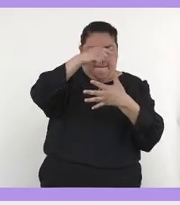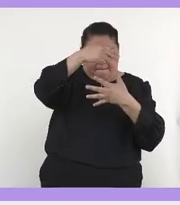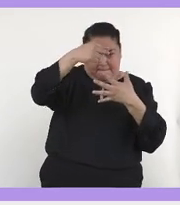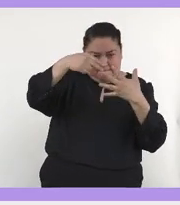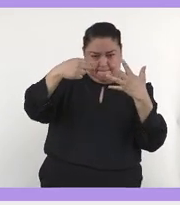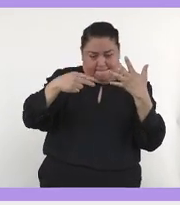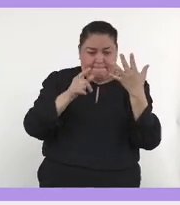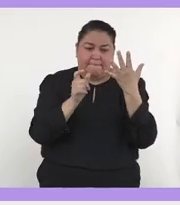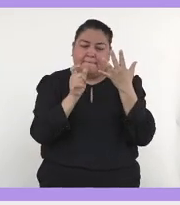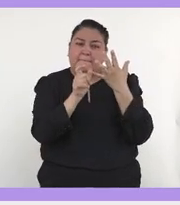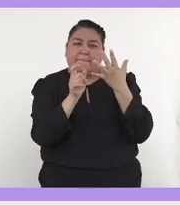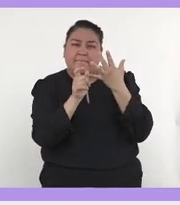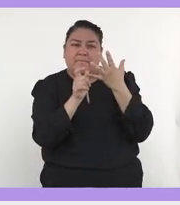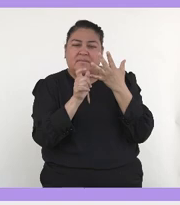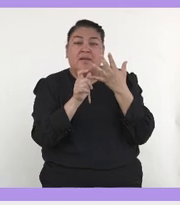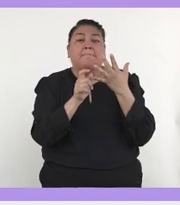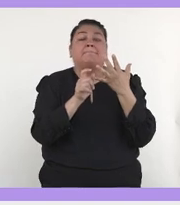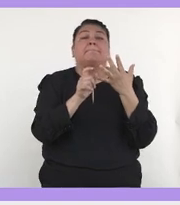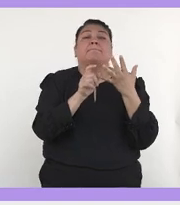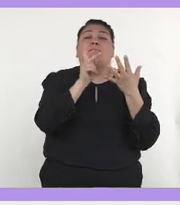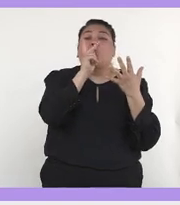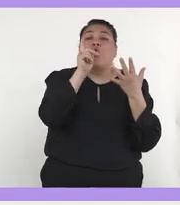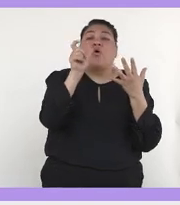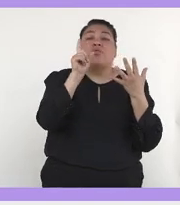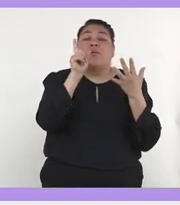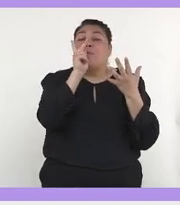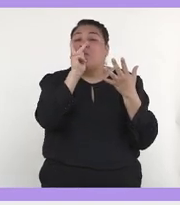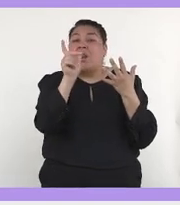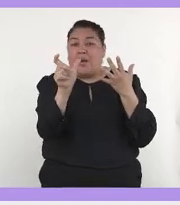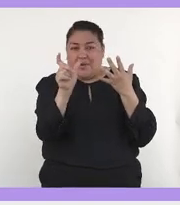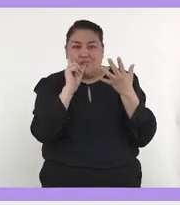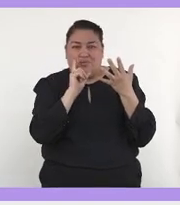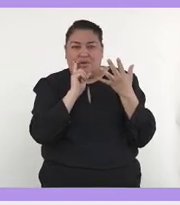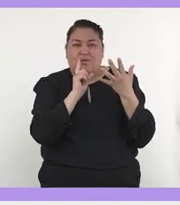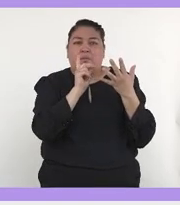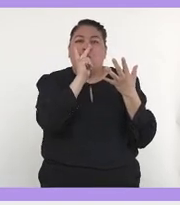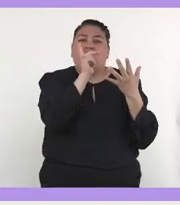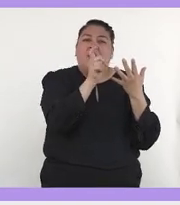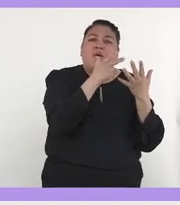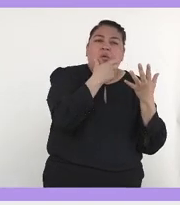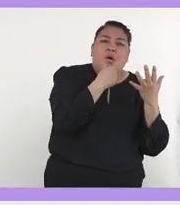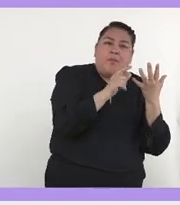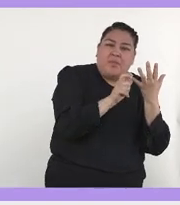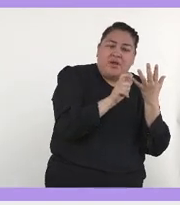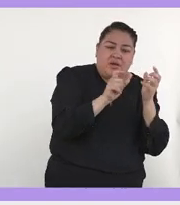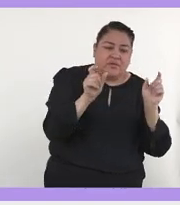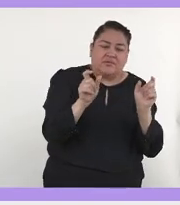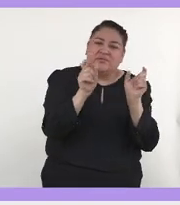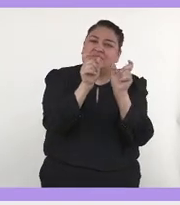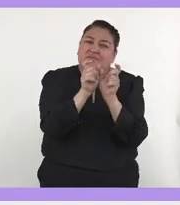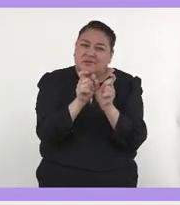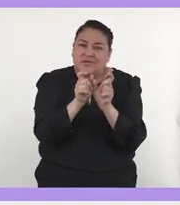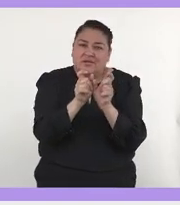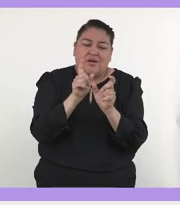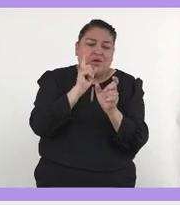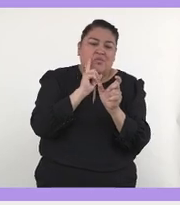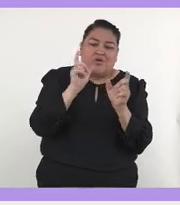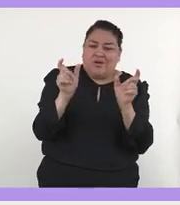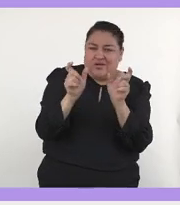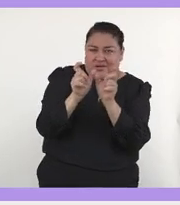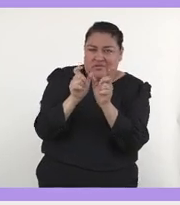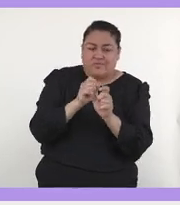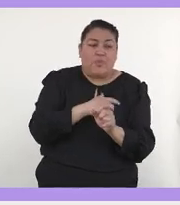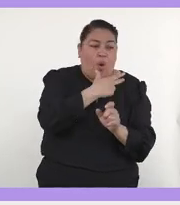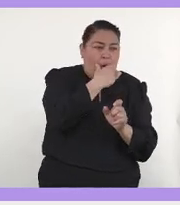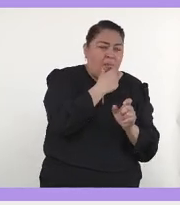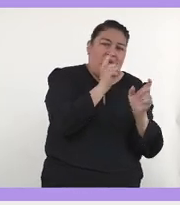tienen una terminación para el femenino y una para el masculino si pasa Eso Tienen que usar el femenino si se están refiriendo a alguien que se identifica con